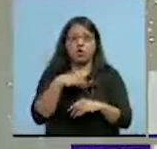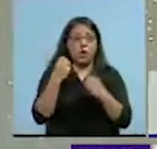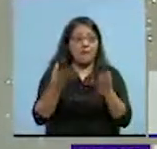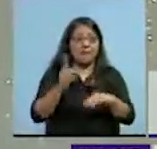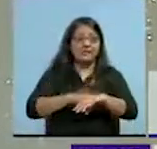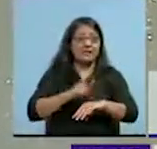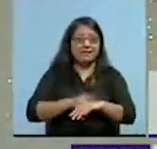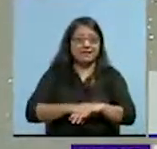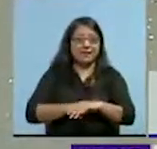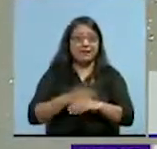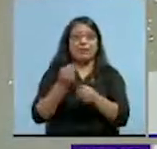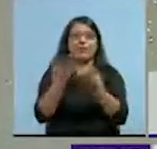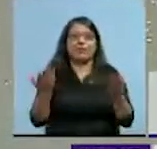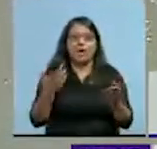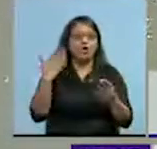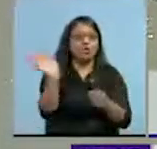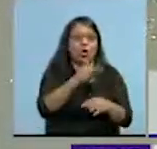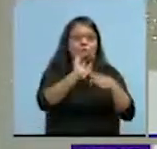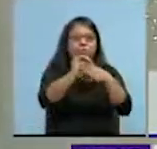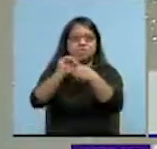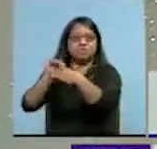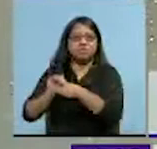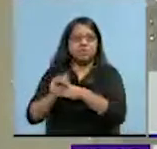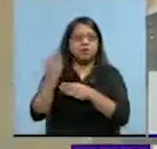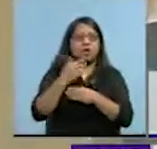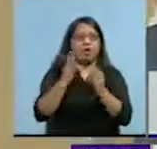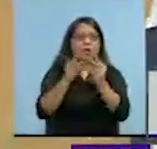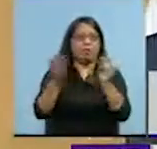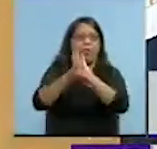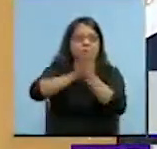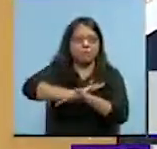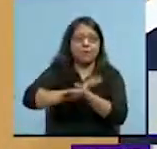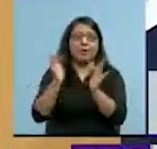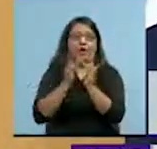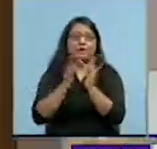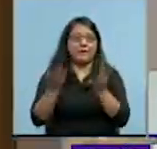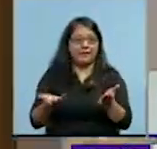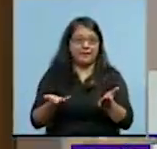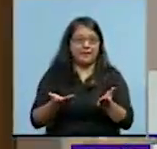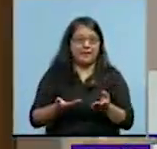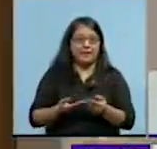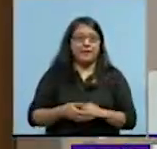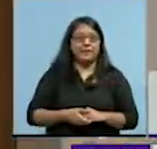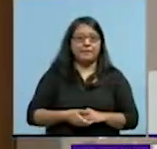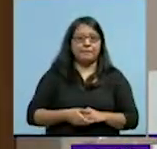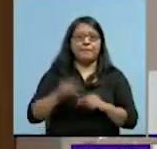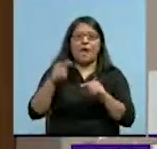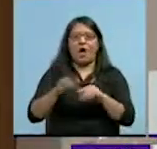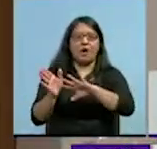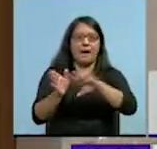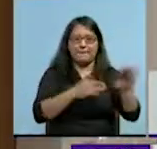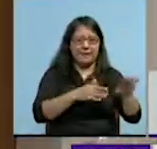no hay este vacantes que se acaba todo por internet viste cómo está todo digitalizado ahora christian más allá del horario